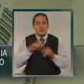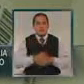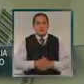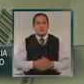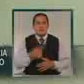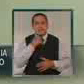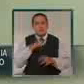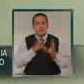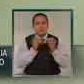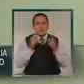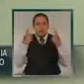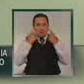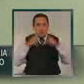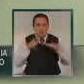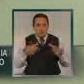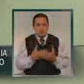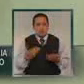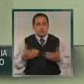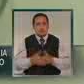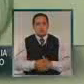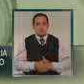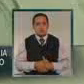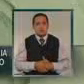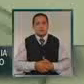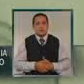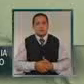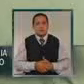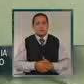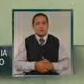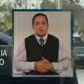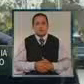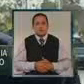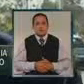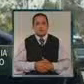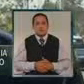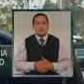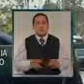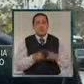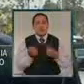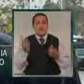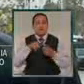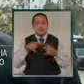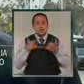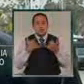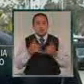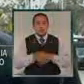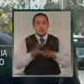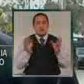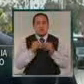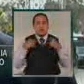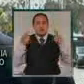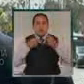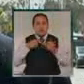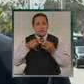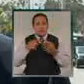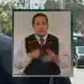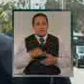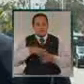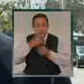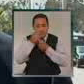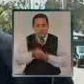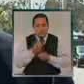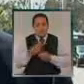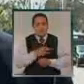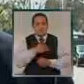laringotraqueitología estén vinculados a este caso. Hasta el momento ya el Servicio Nacional de Sanidad Agraria del Ministerio de